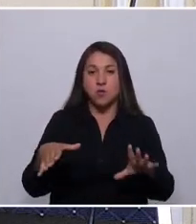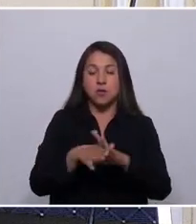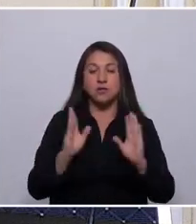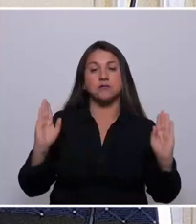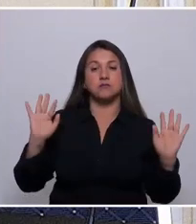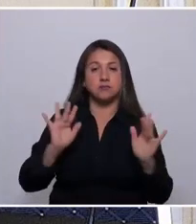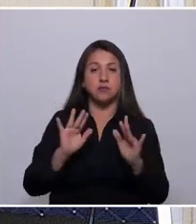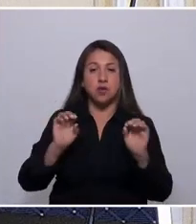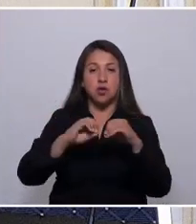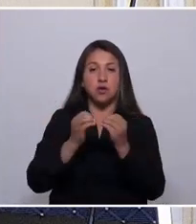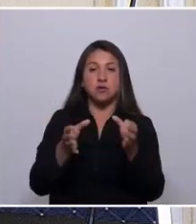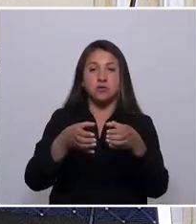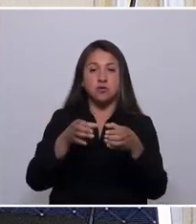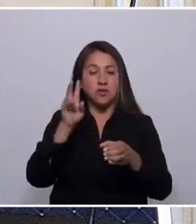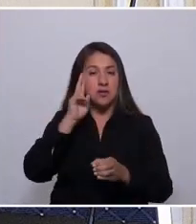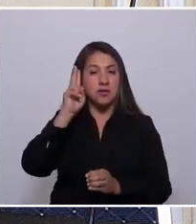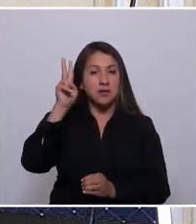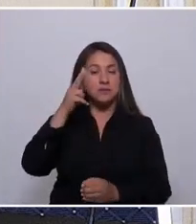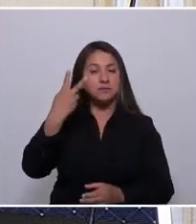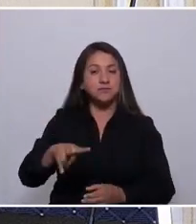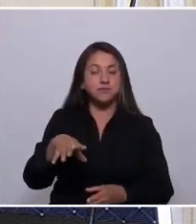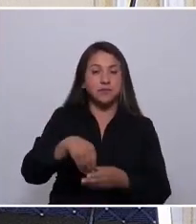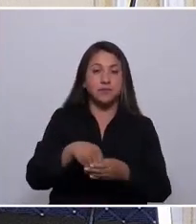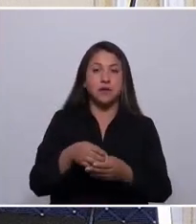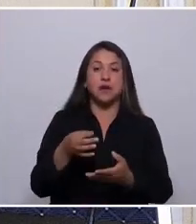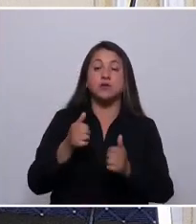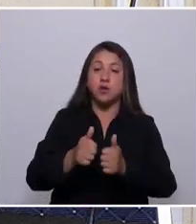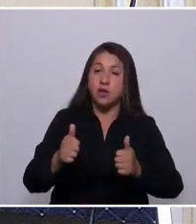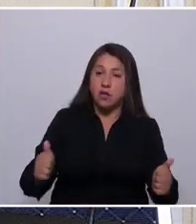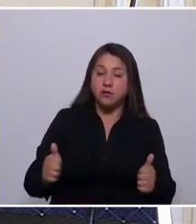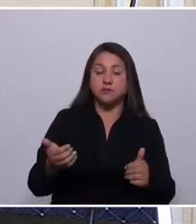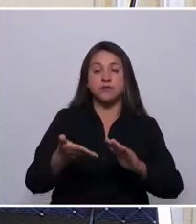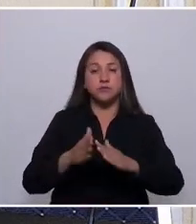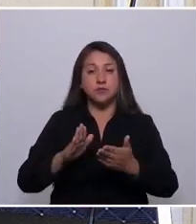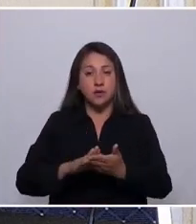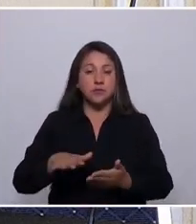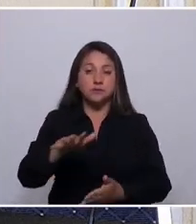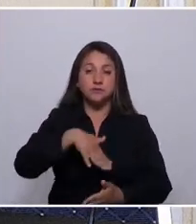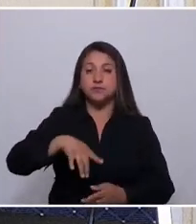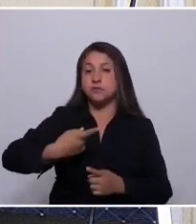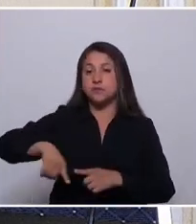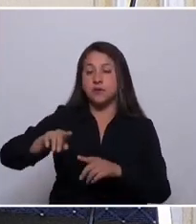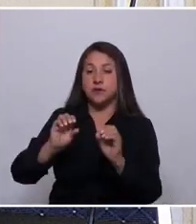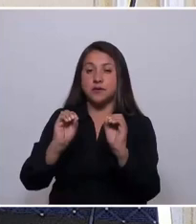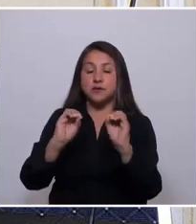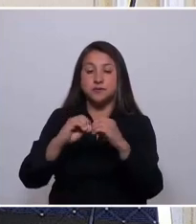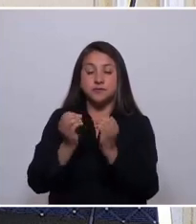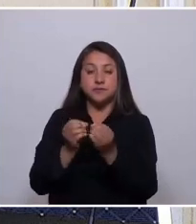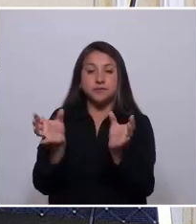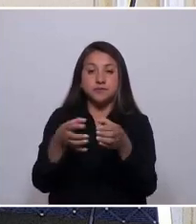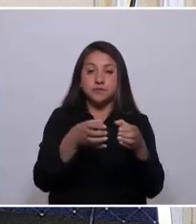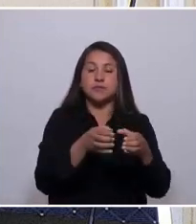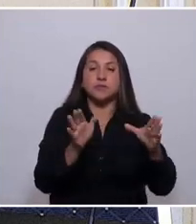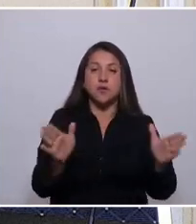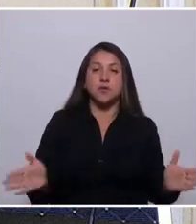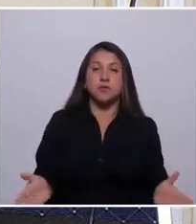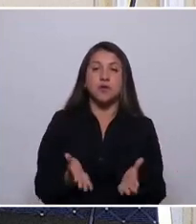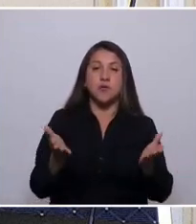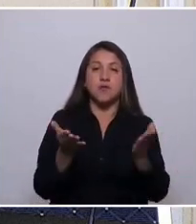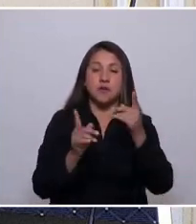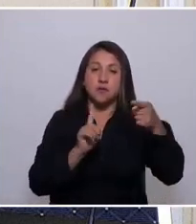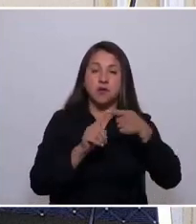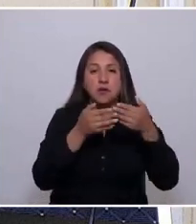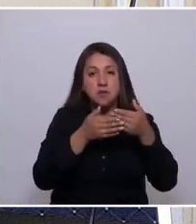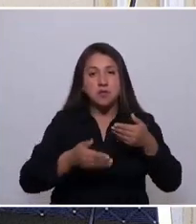organizaciones indígenas pertenecientes a su pueblo, autoridades tradicionales, comunidades u otras organizaciones con el fin de promover la participación en el